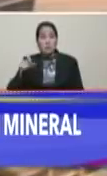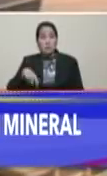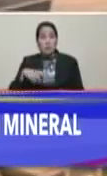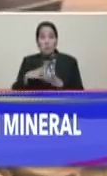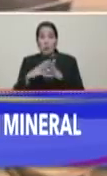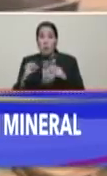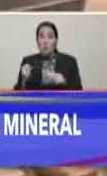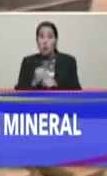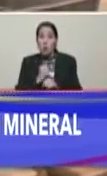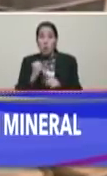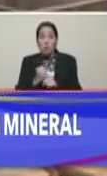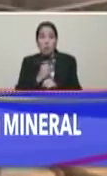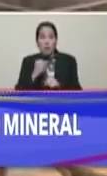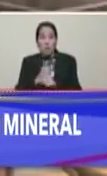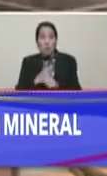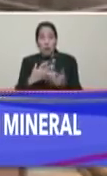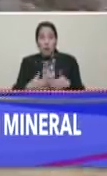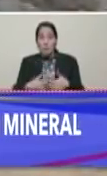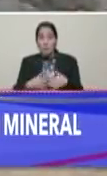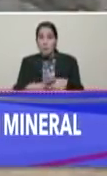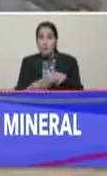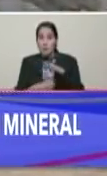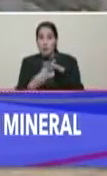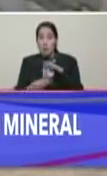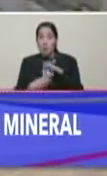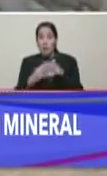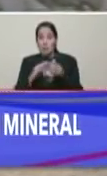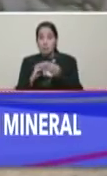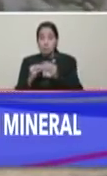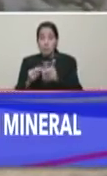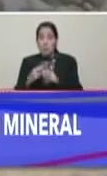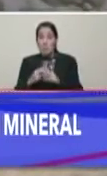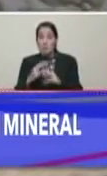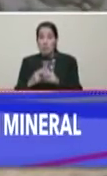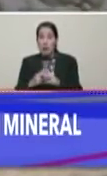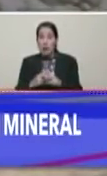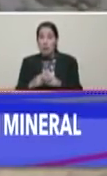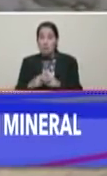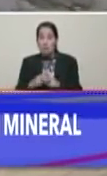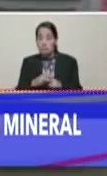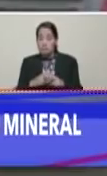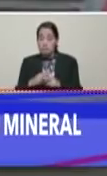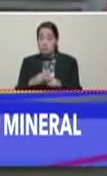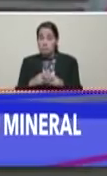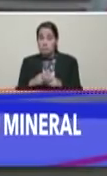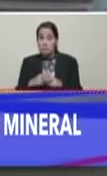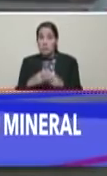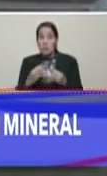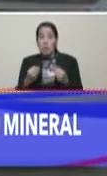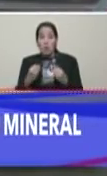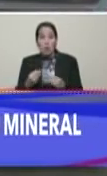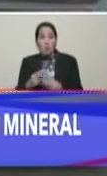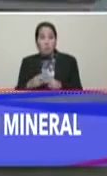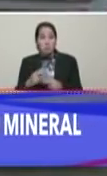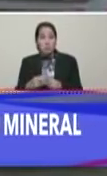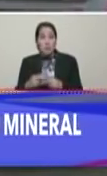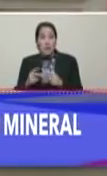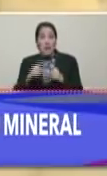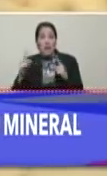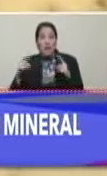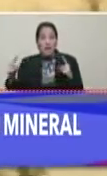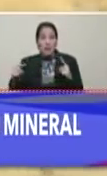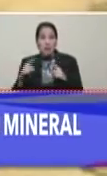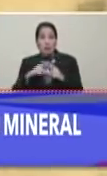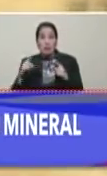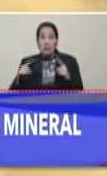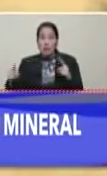básicas para todo lo que es la producción de acero también para la generación de energía y un carbón que es